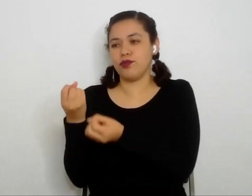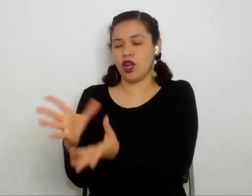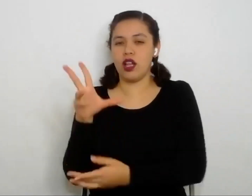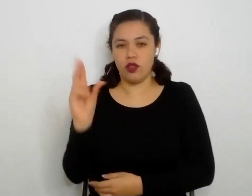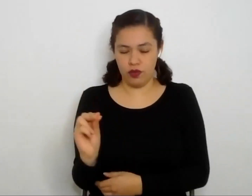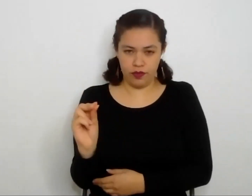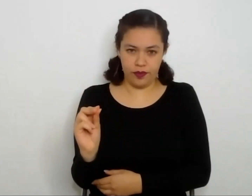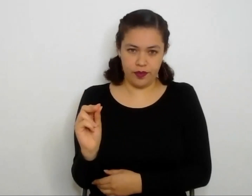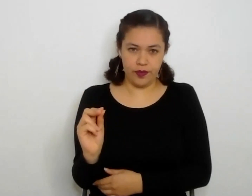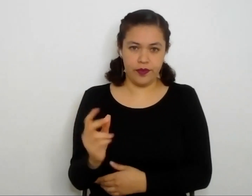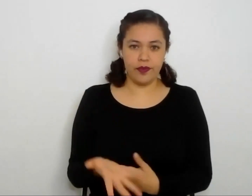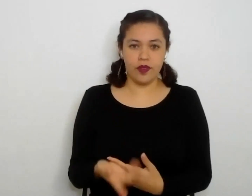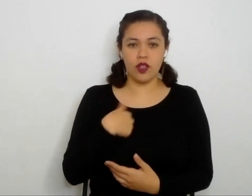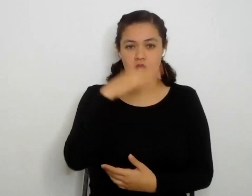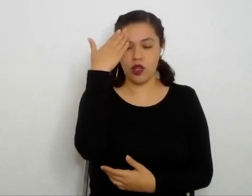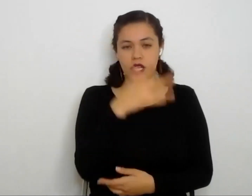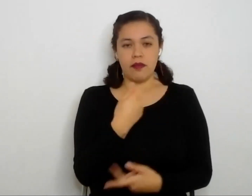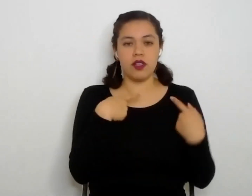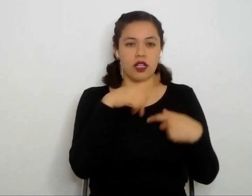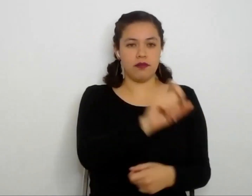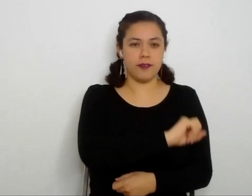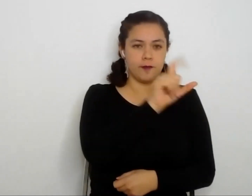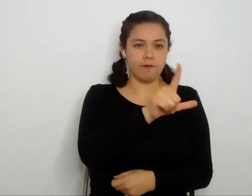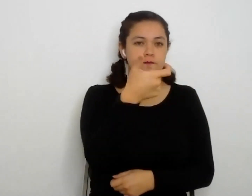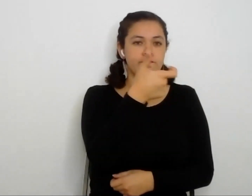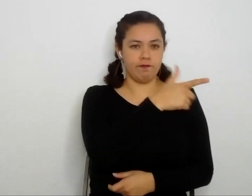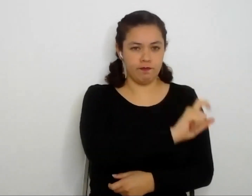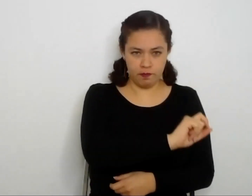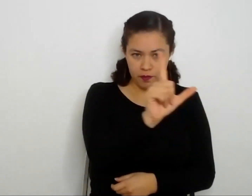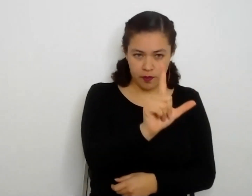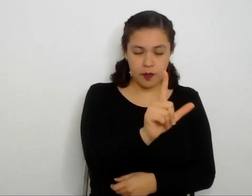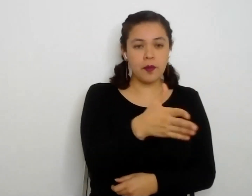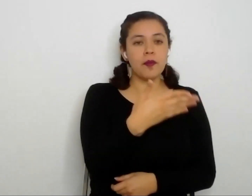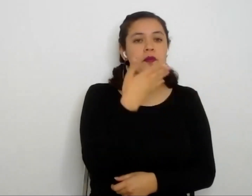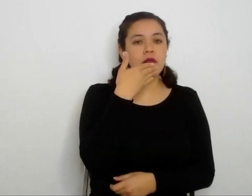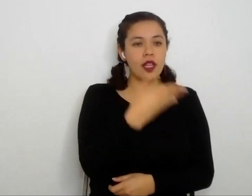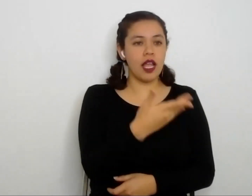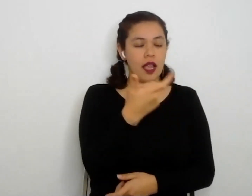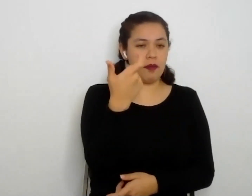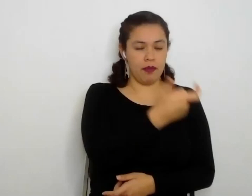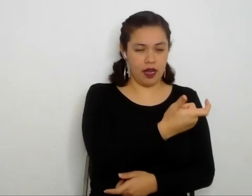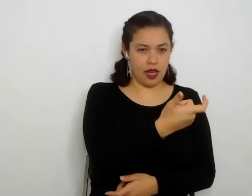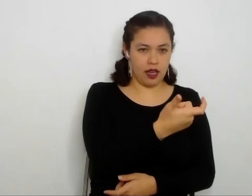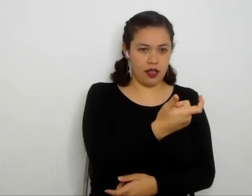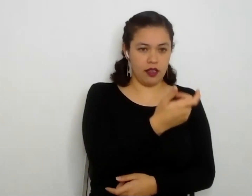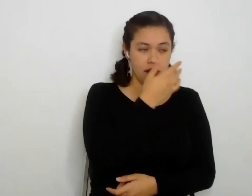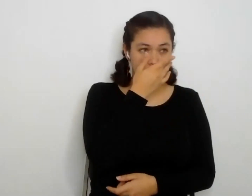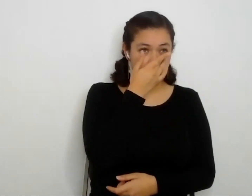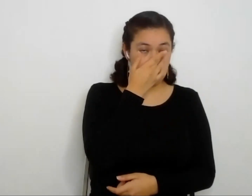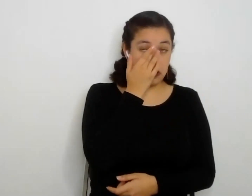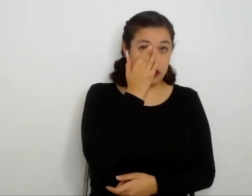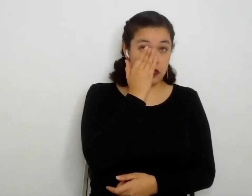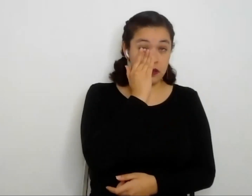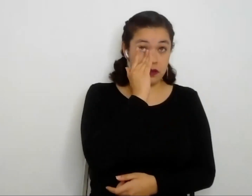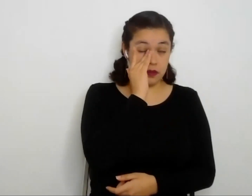sé que contratar a un profesionista, un economista, con un X sueldo, y el